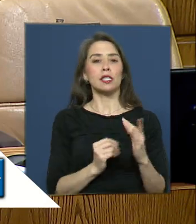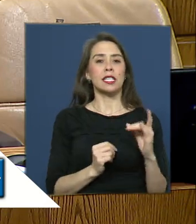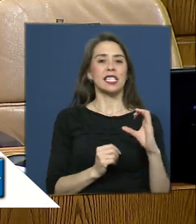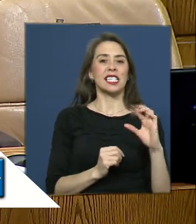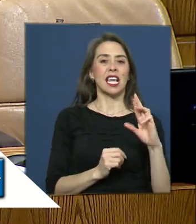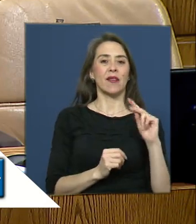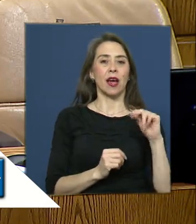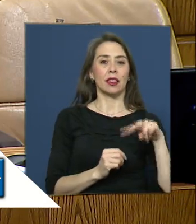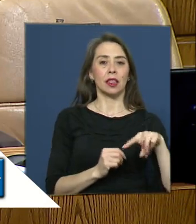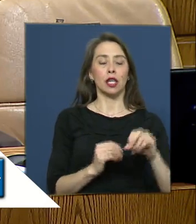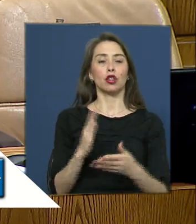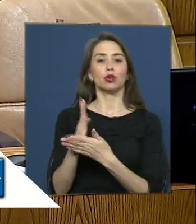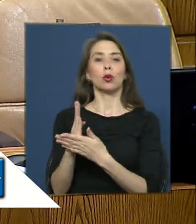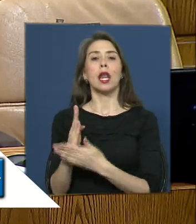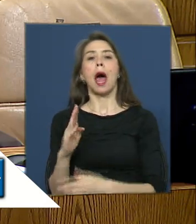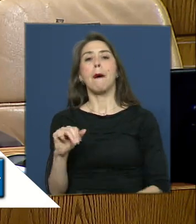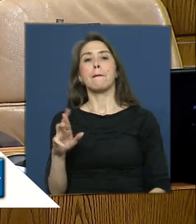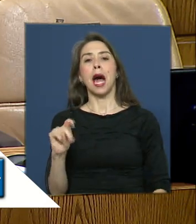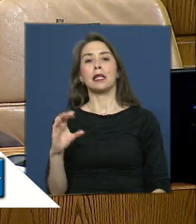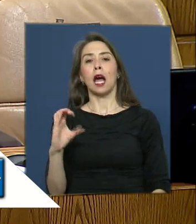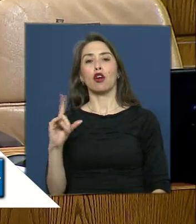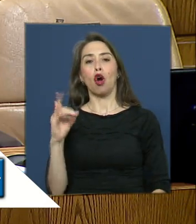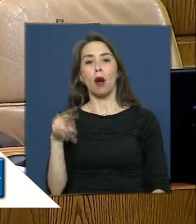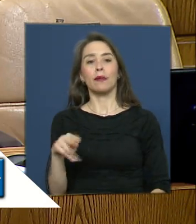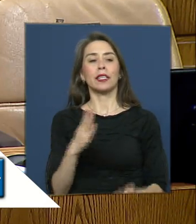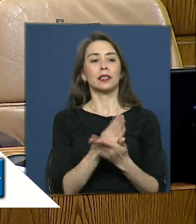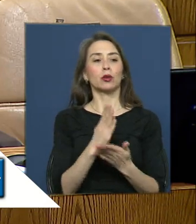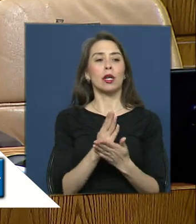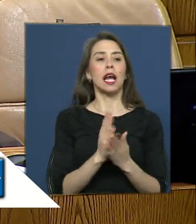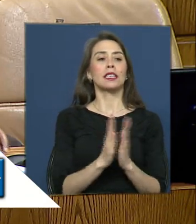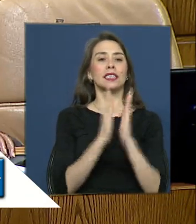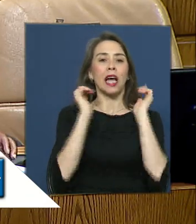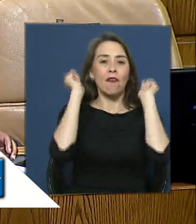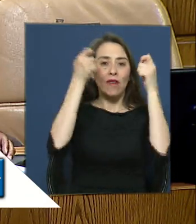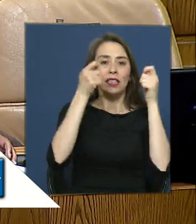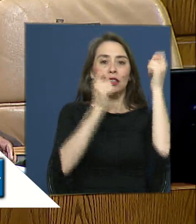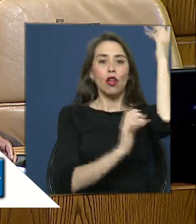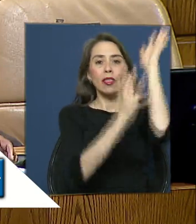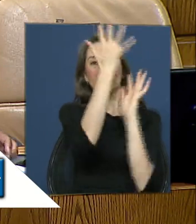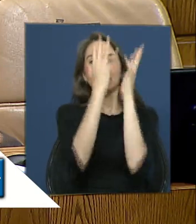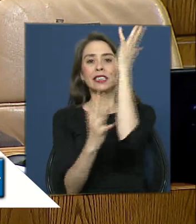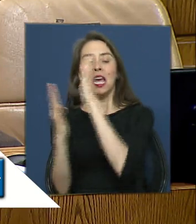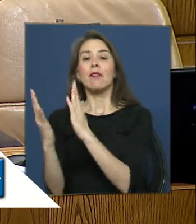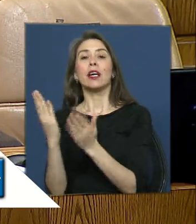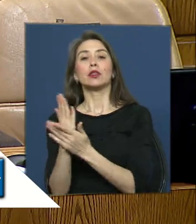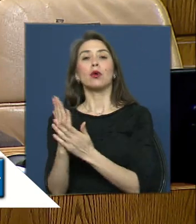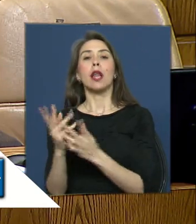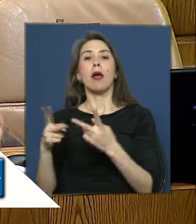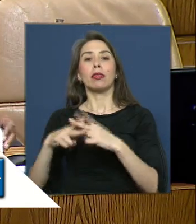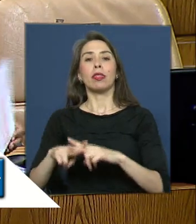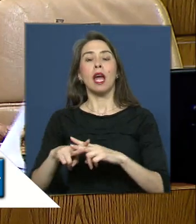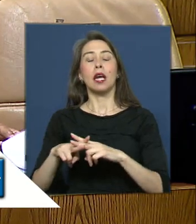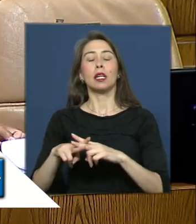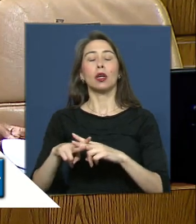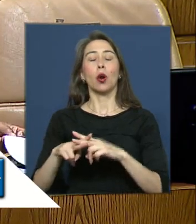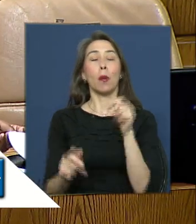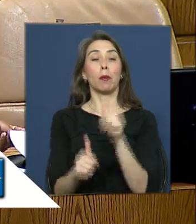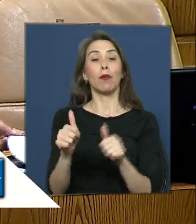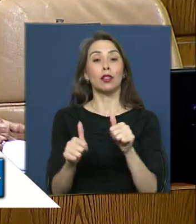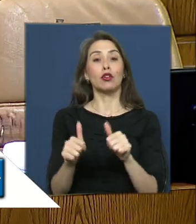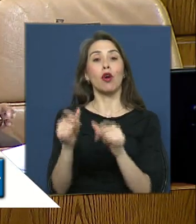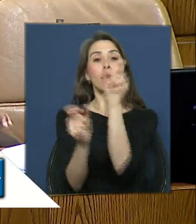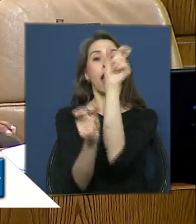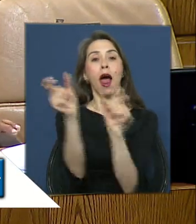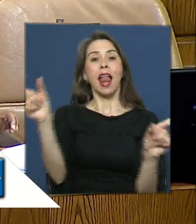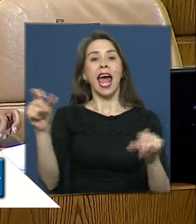Marta Colvin, del Colegio San Francisco de la Selva y también del Liceo Técnico Profesional Héroes de Atacama.